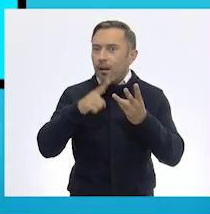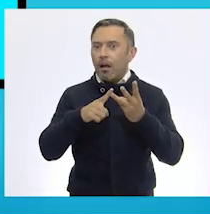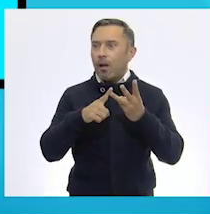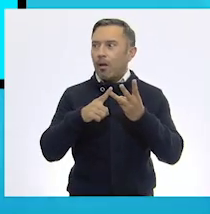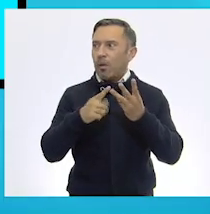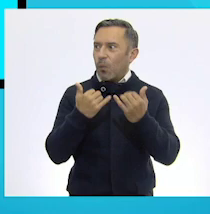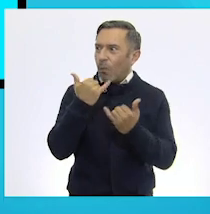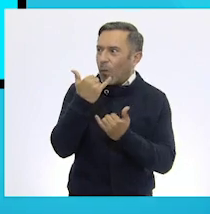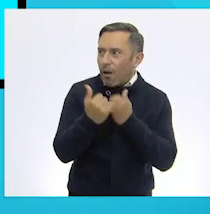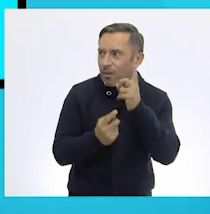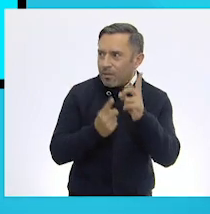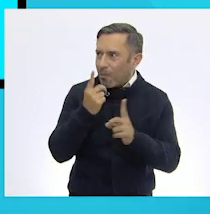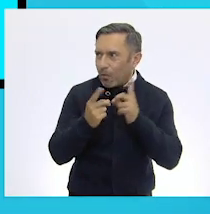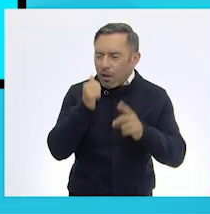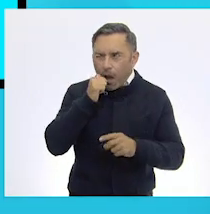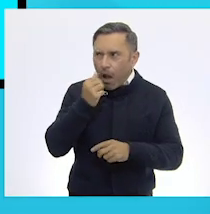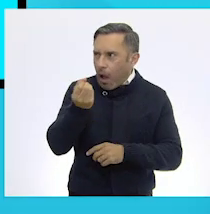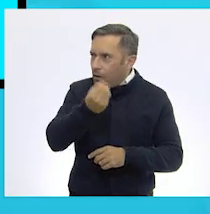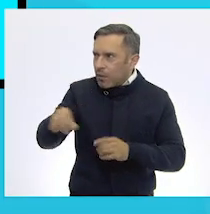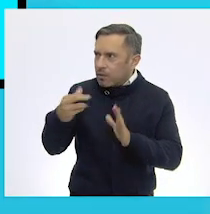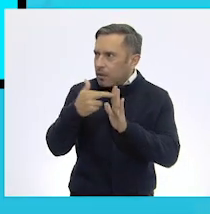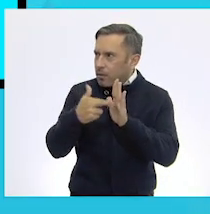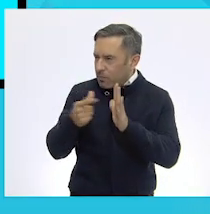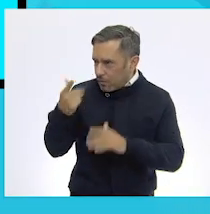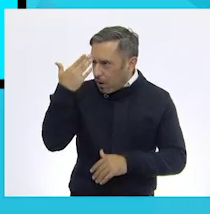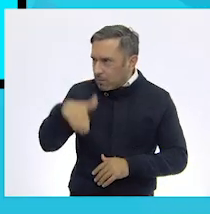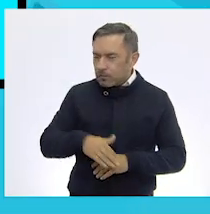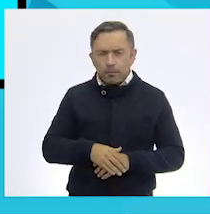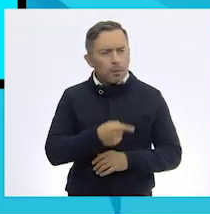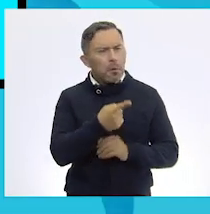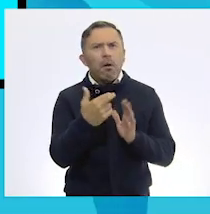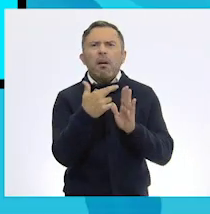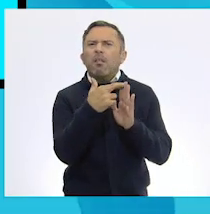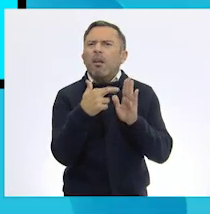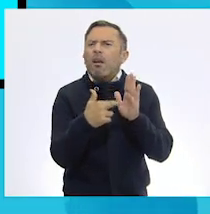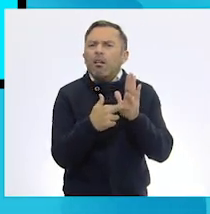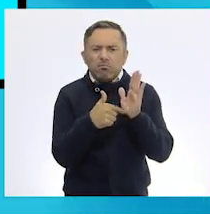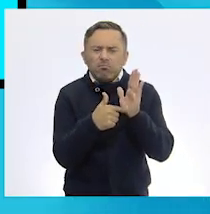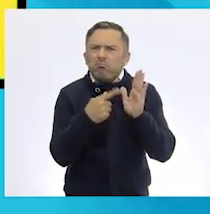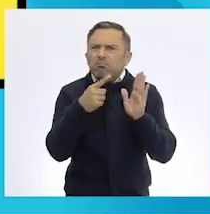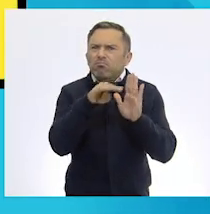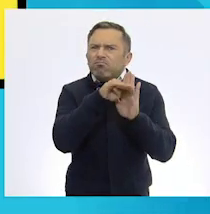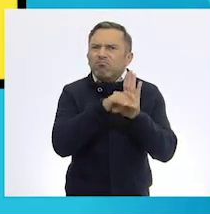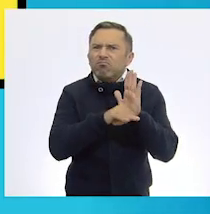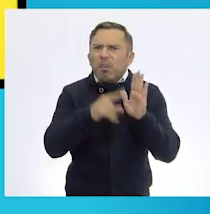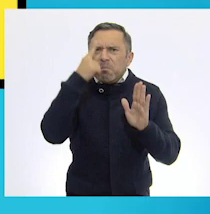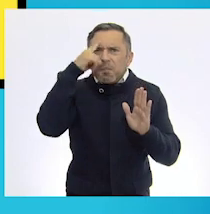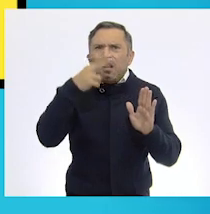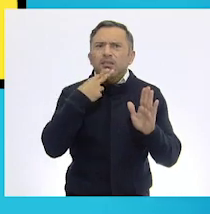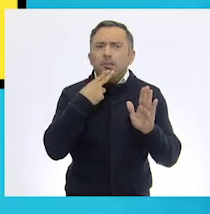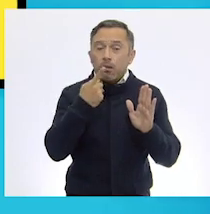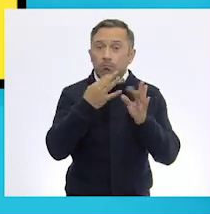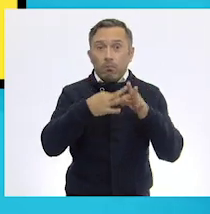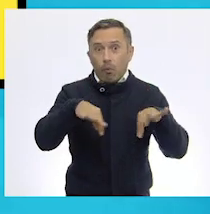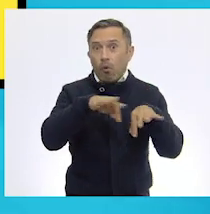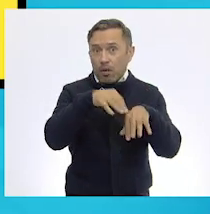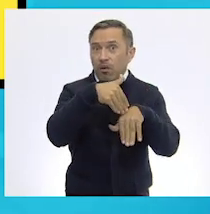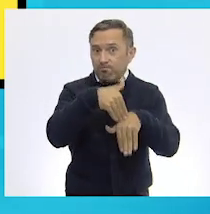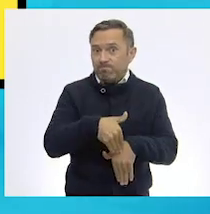deporte? Pero, ¿para qué sirven las reglas? ¿Por qué es importante seguirlas? Las reglas nos ayudan a tener orden en